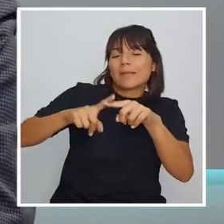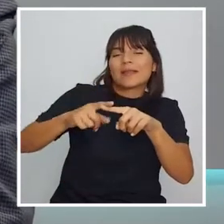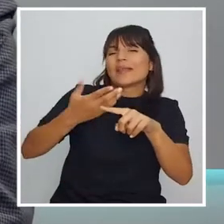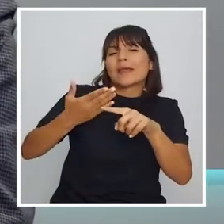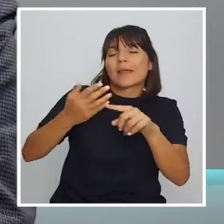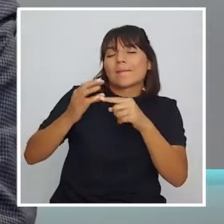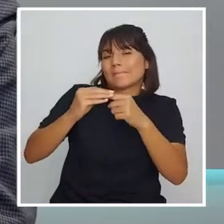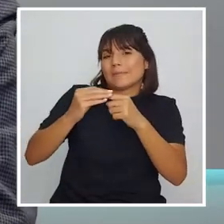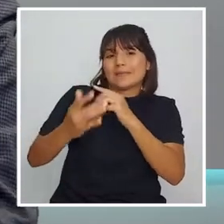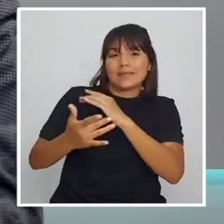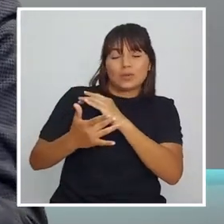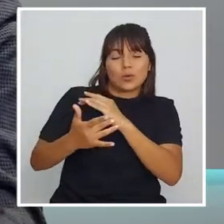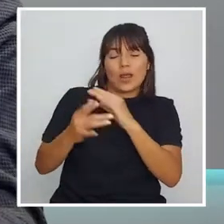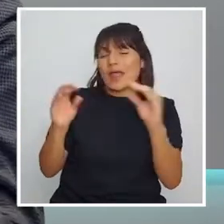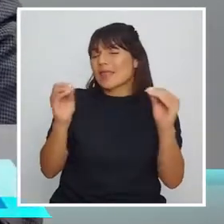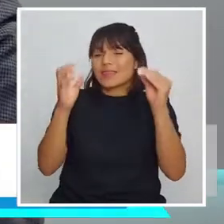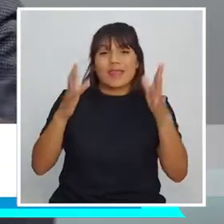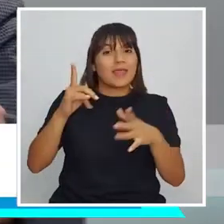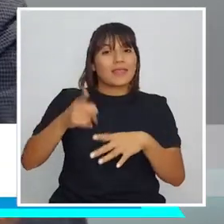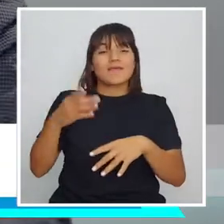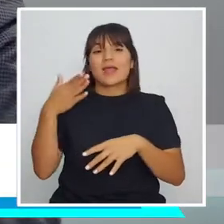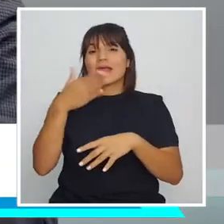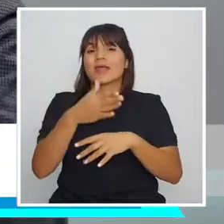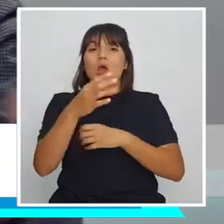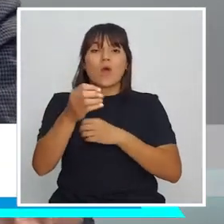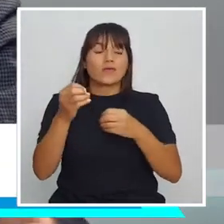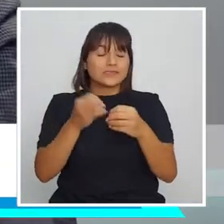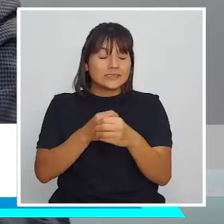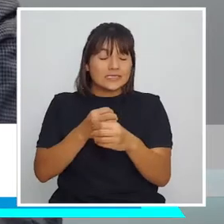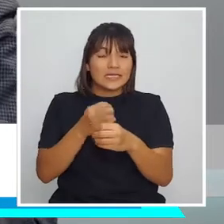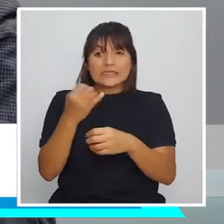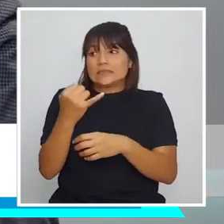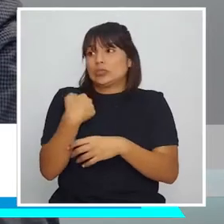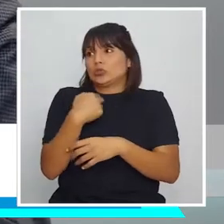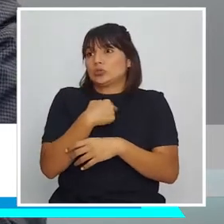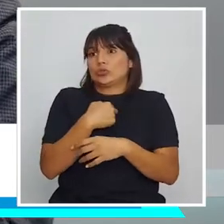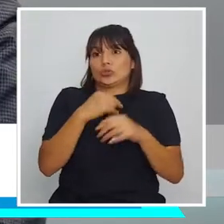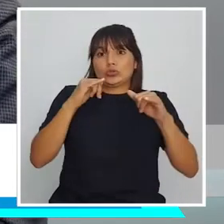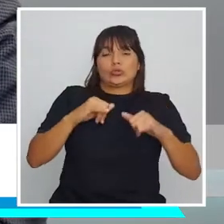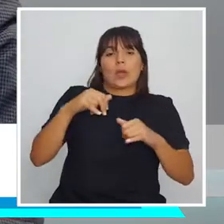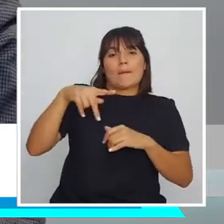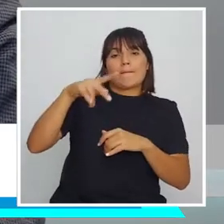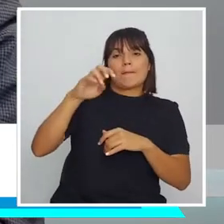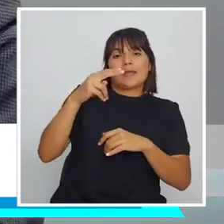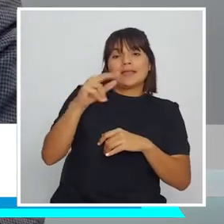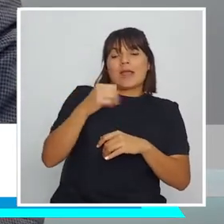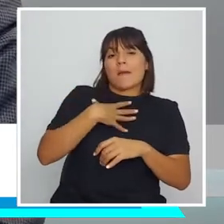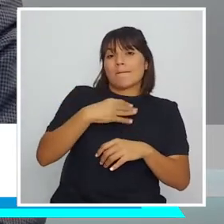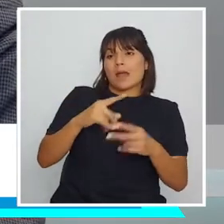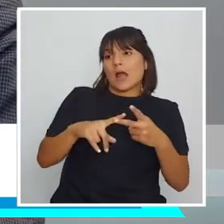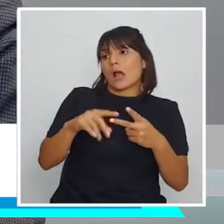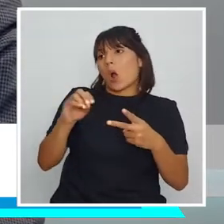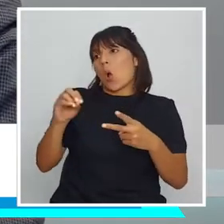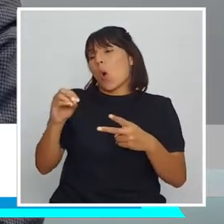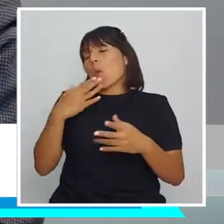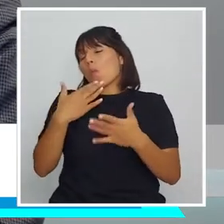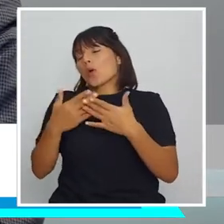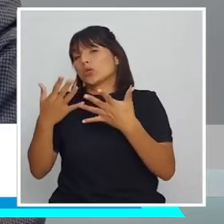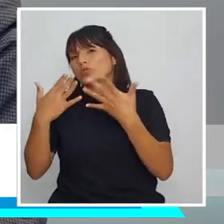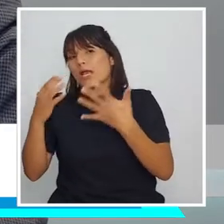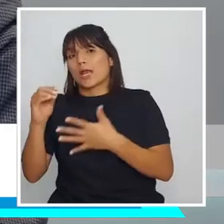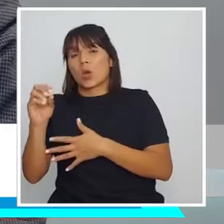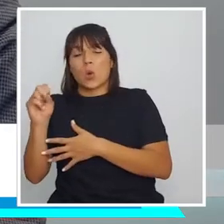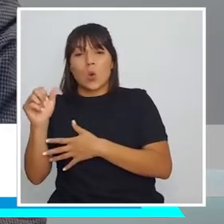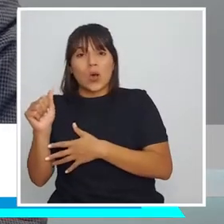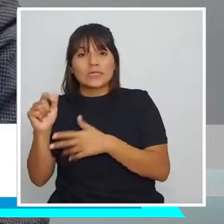que ir a la oficina. Si uno está en Peñas Blancas o en Buenos Aires, de OSA, lo que sea, y tiene una disputa con una entidad